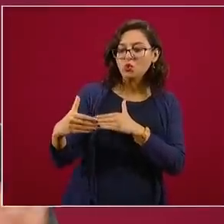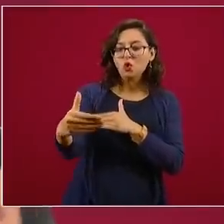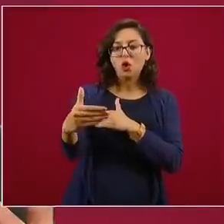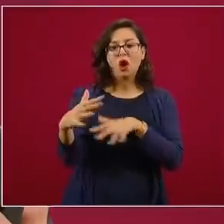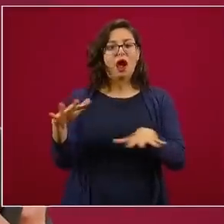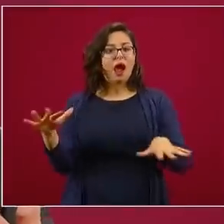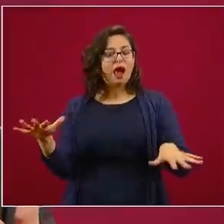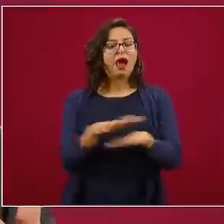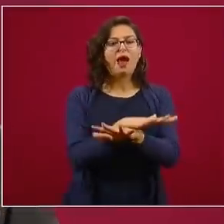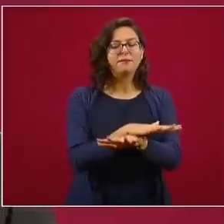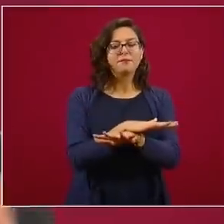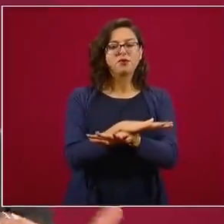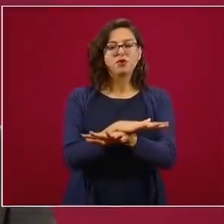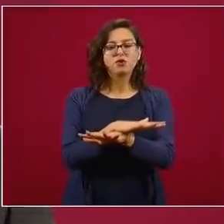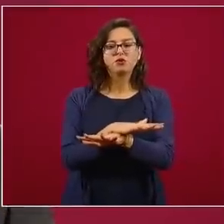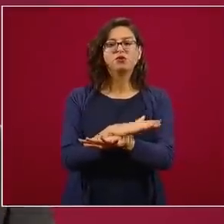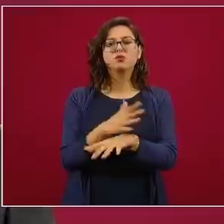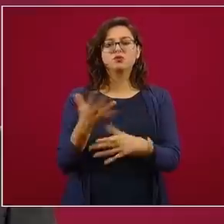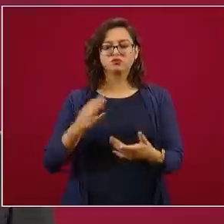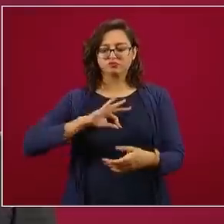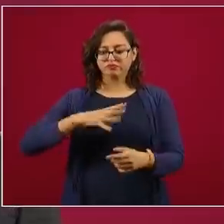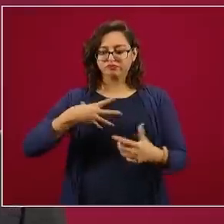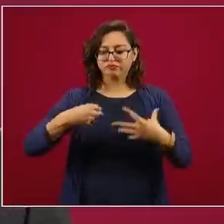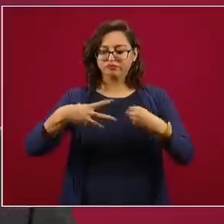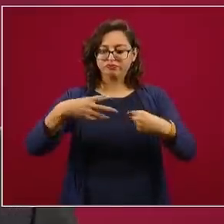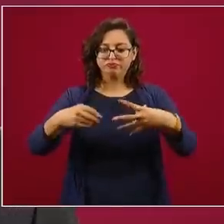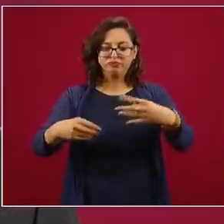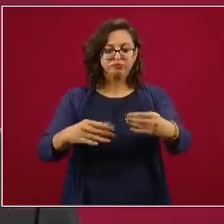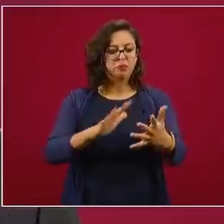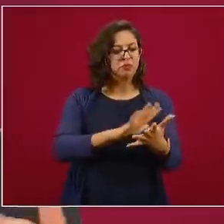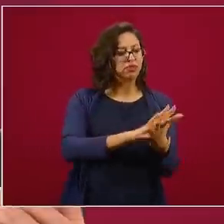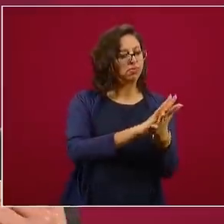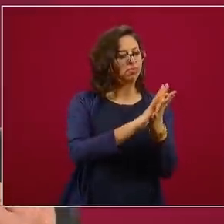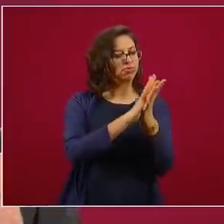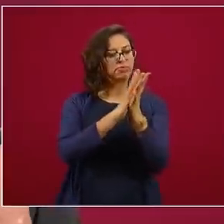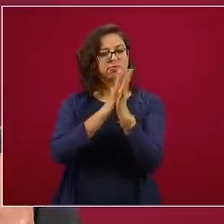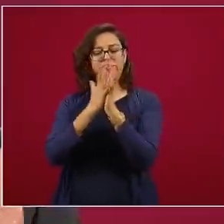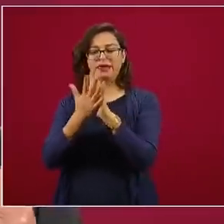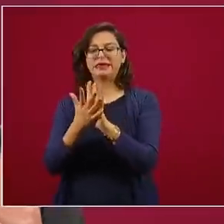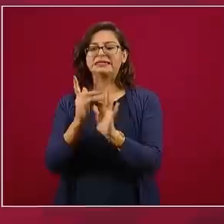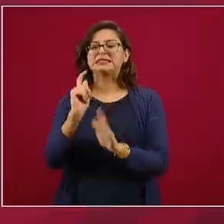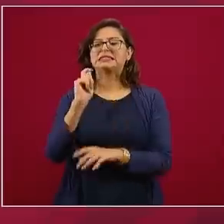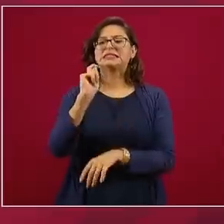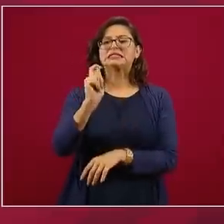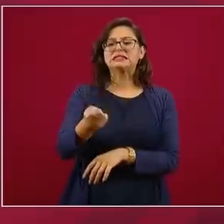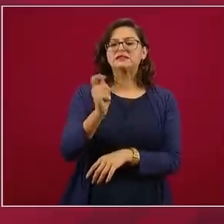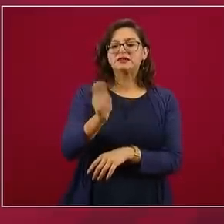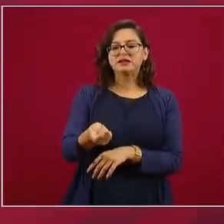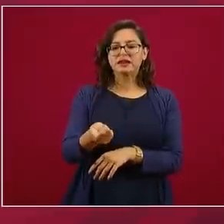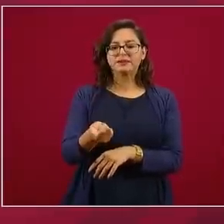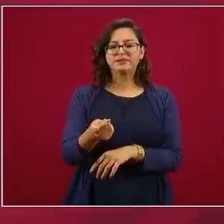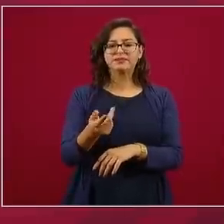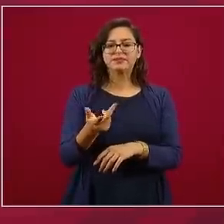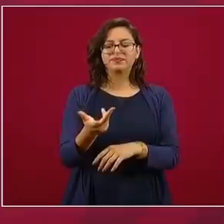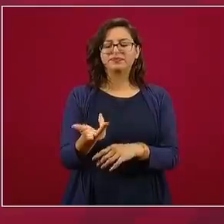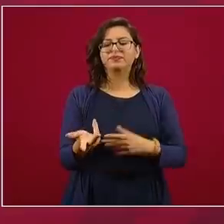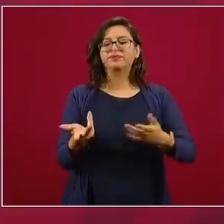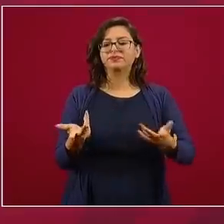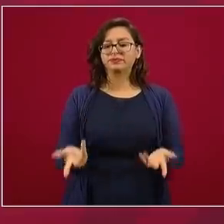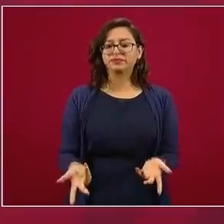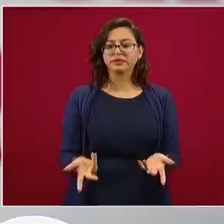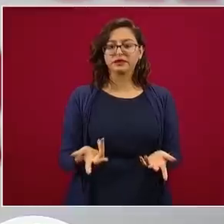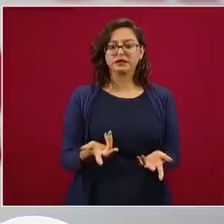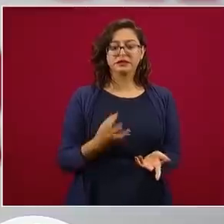un fenómeno de transición epidemiológica, como lo conocemos técnicamente, que es la sustitución